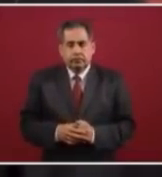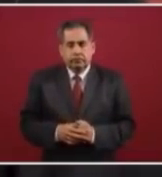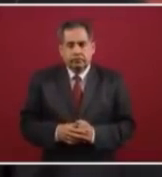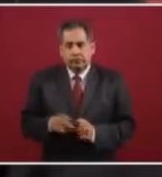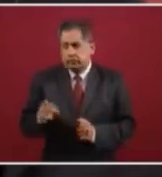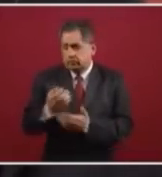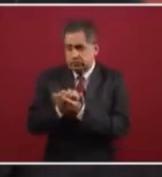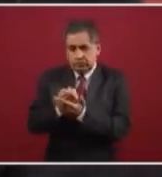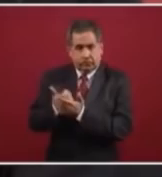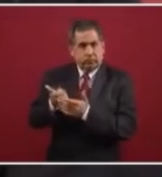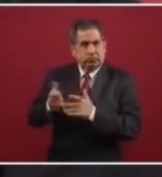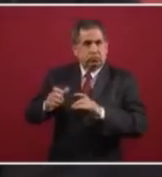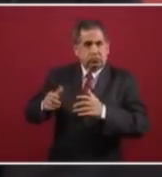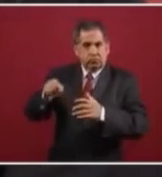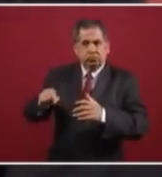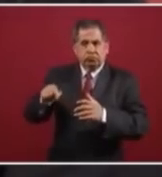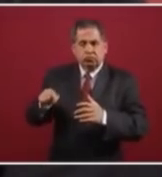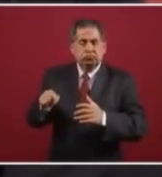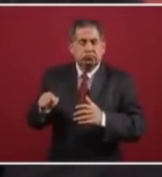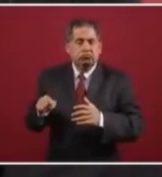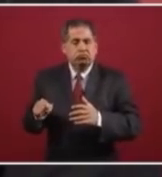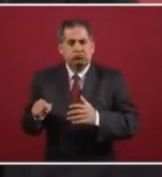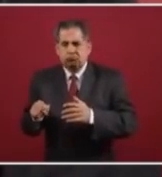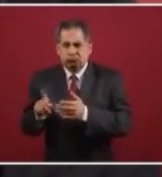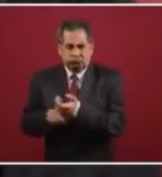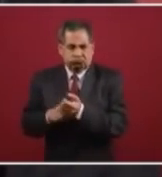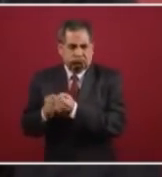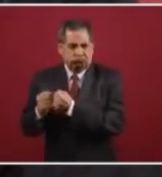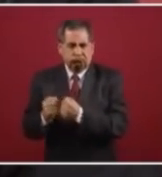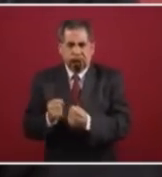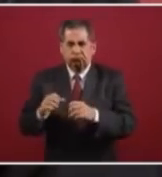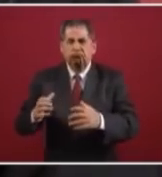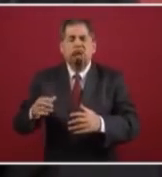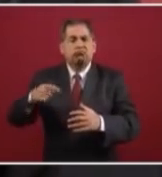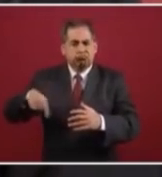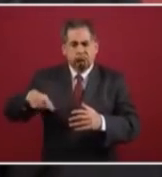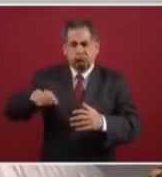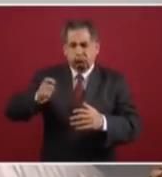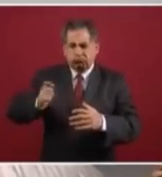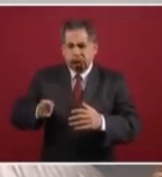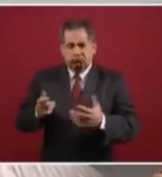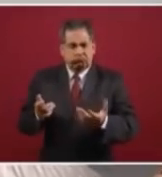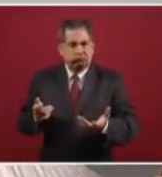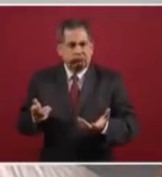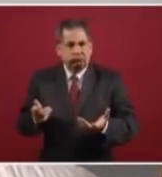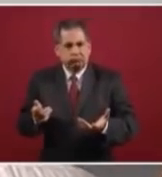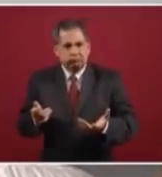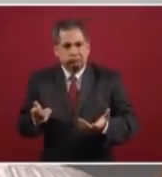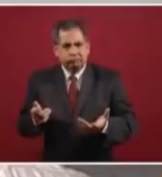una economía que está sólida, fuerte,